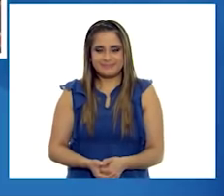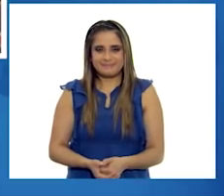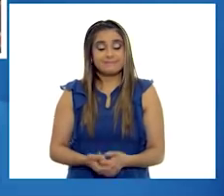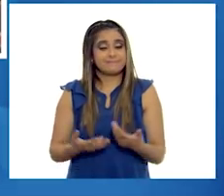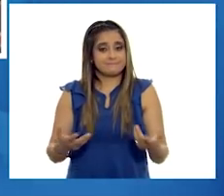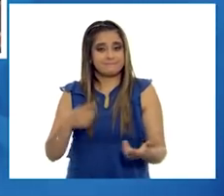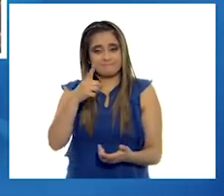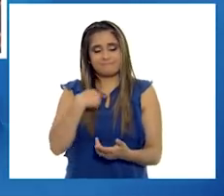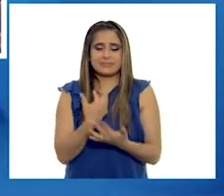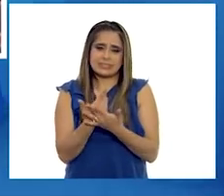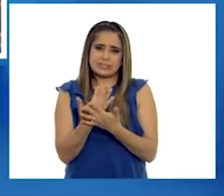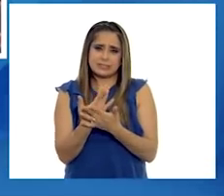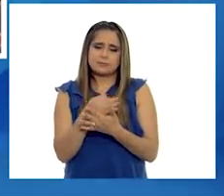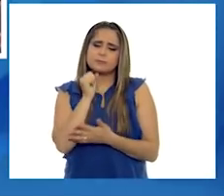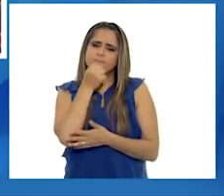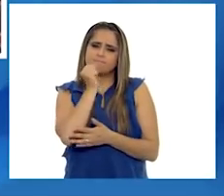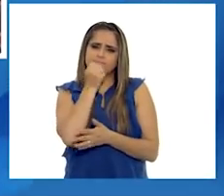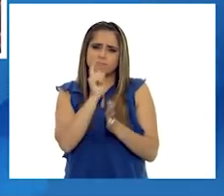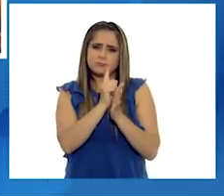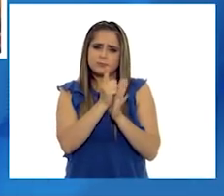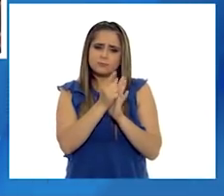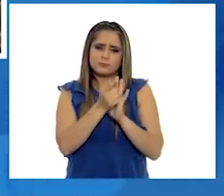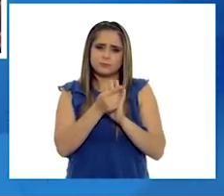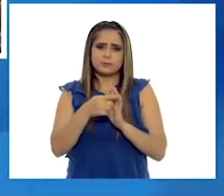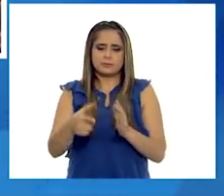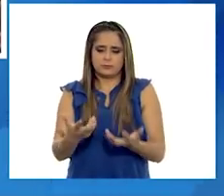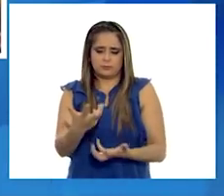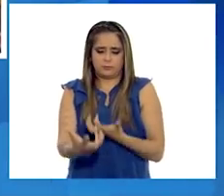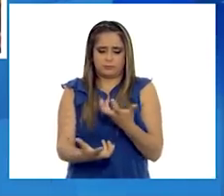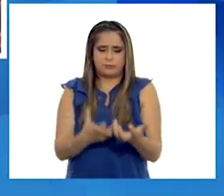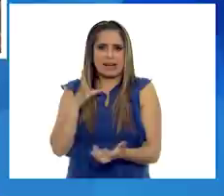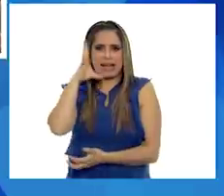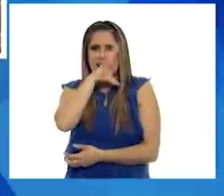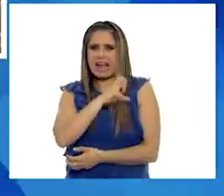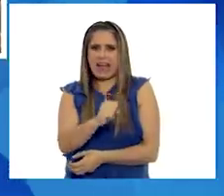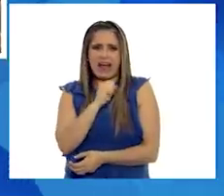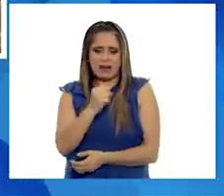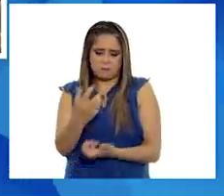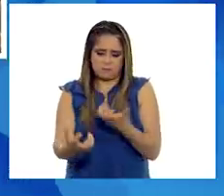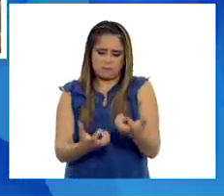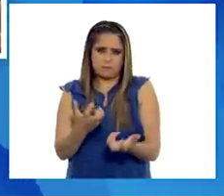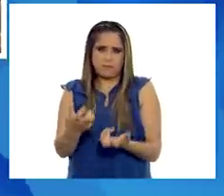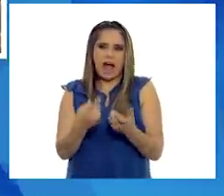Vamos a esperar unos segundos a que el calor empiece a hacer su trabajo. Veremos qué pasa.